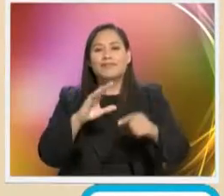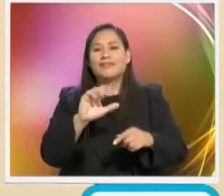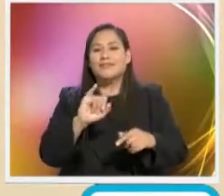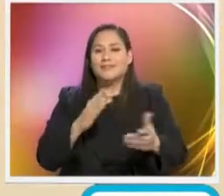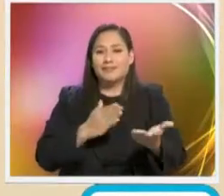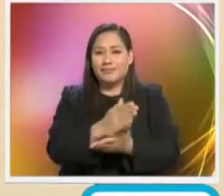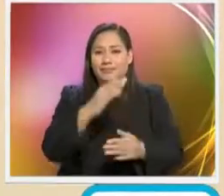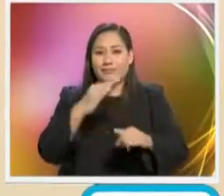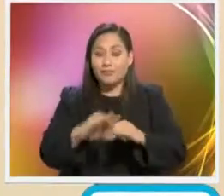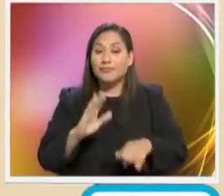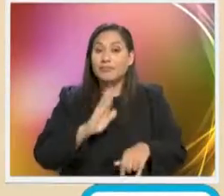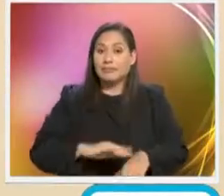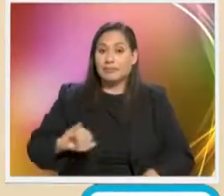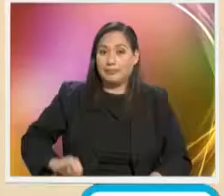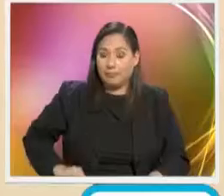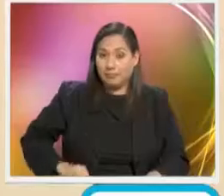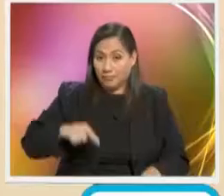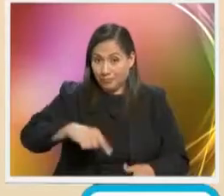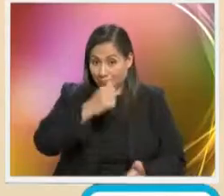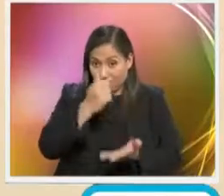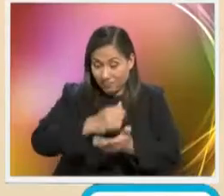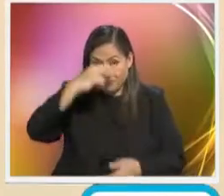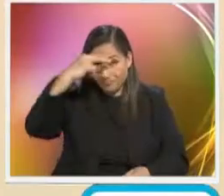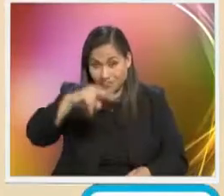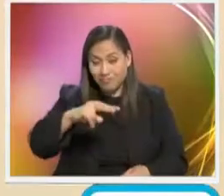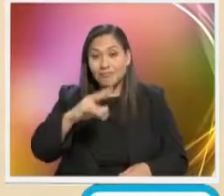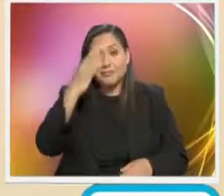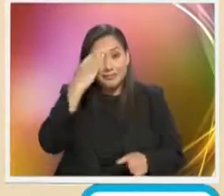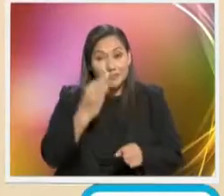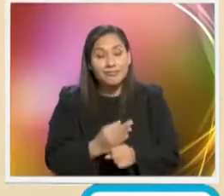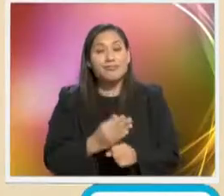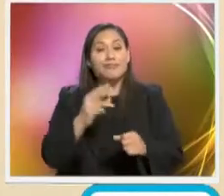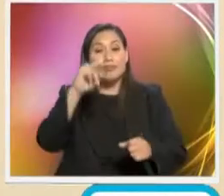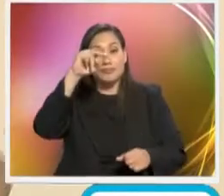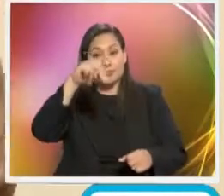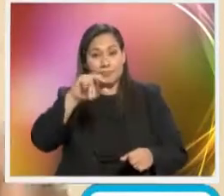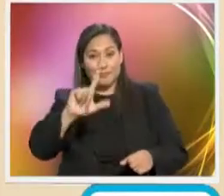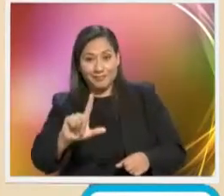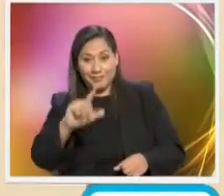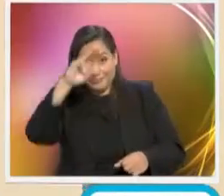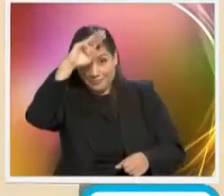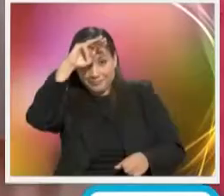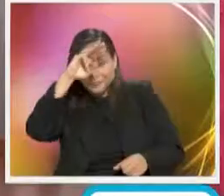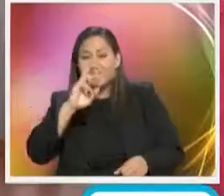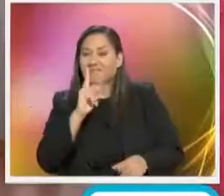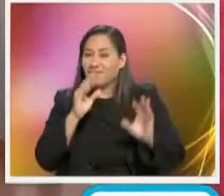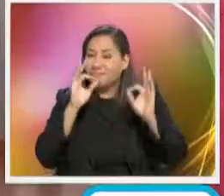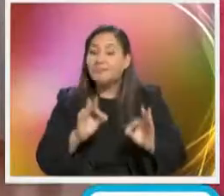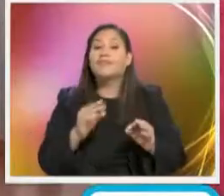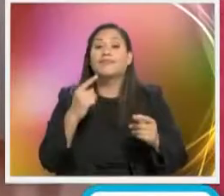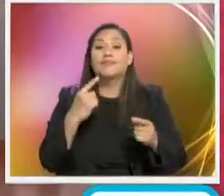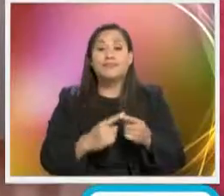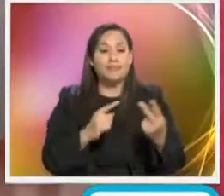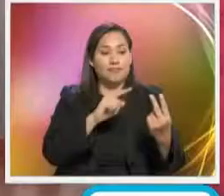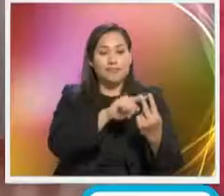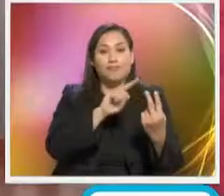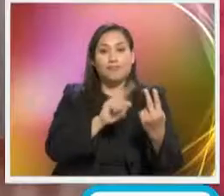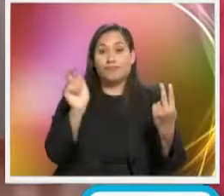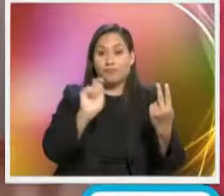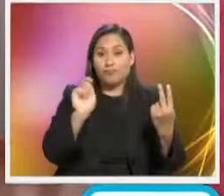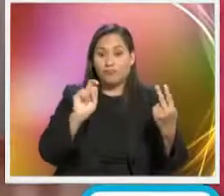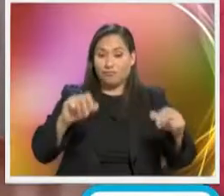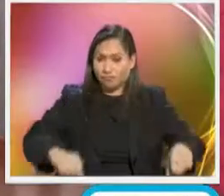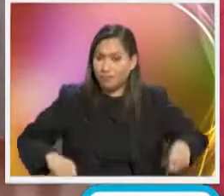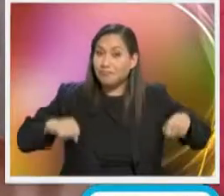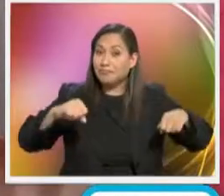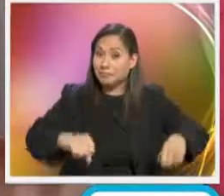más interesante es el hombre es de la Ciudad de México, las señoritas de Nuevo León y lo mejor es que son novios, los de